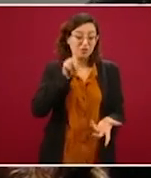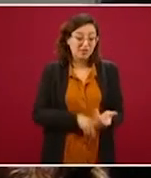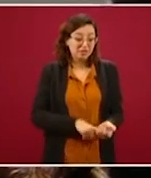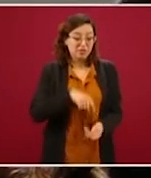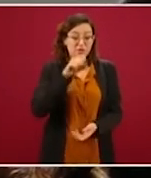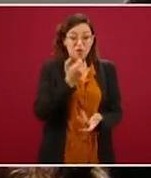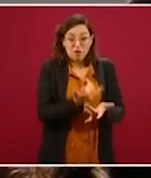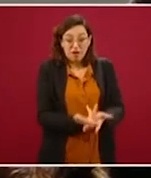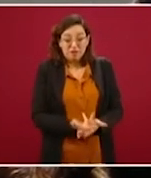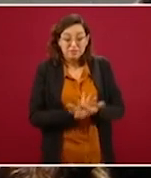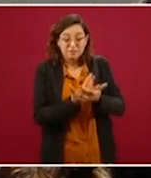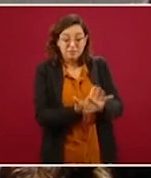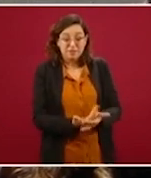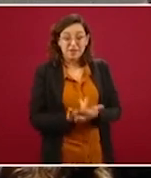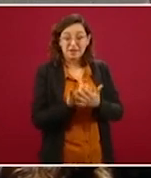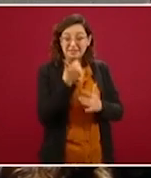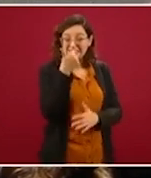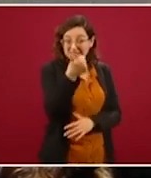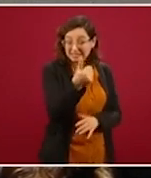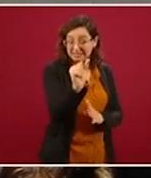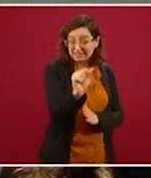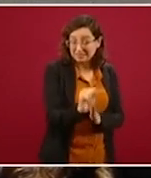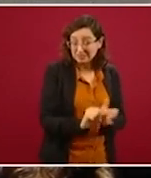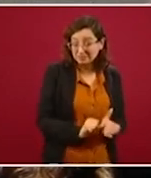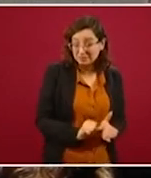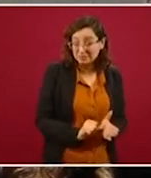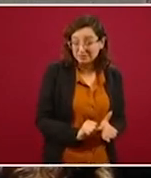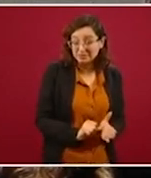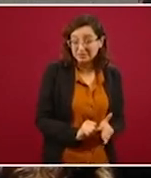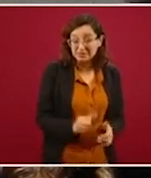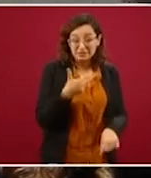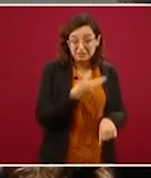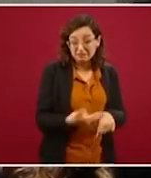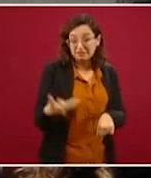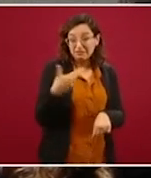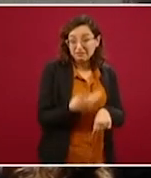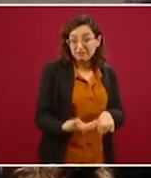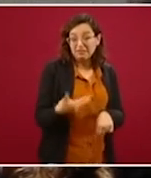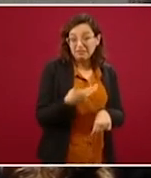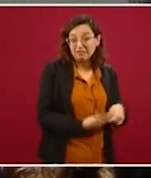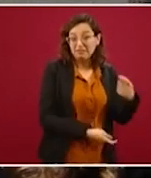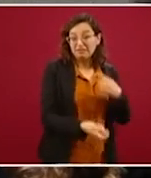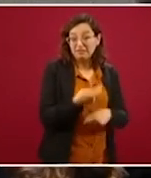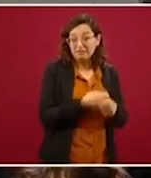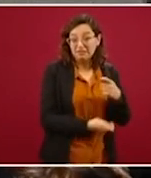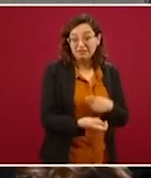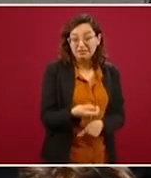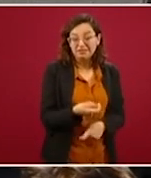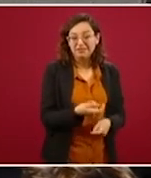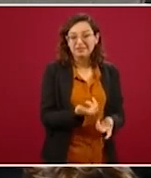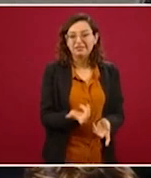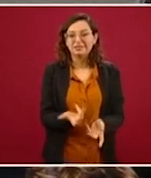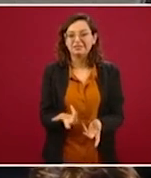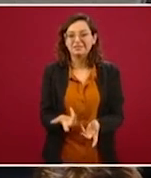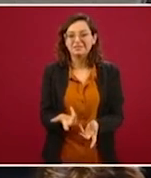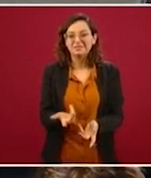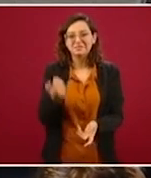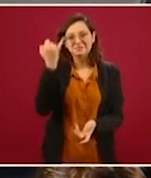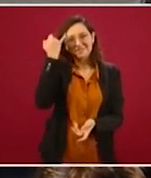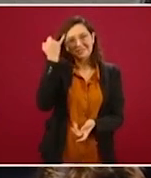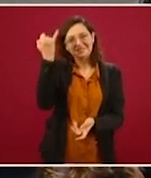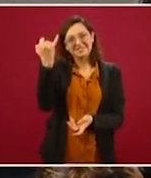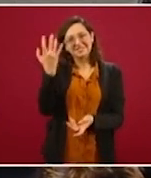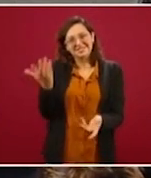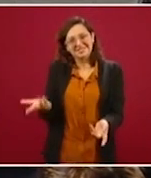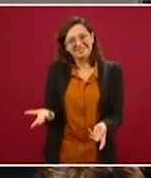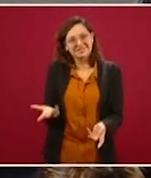gobierno, pero además con la participación del presidente y de los secretarios y